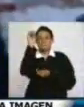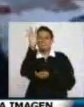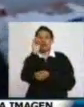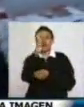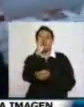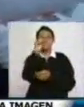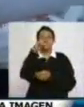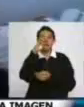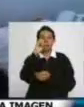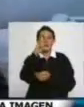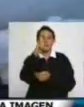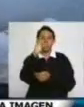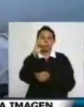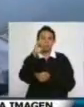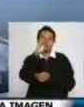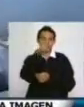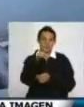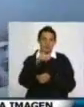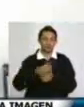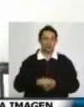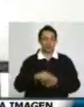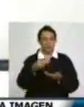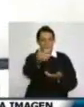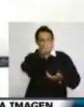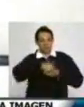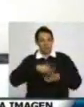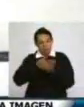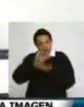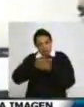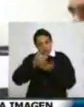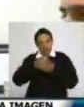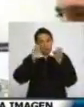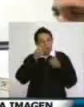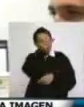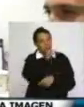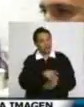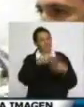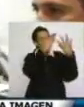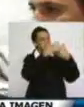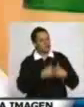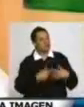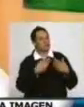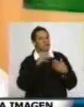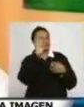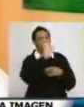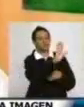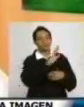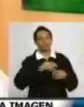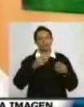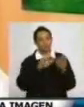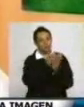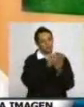para conocer de primera mano cómo deben hacer para obtener una imagen corporativa de su empresa.